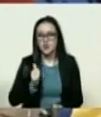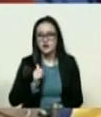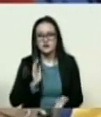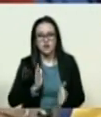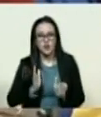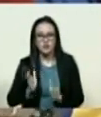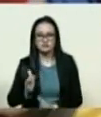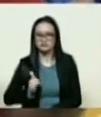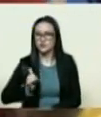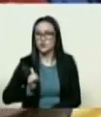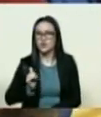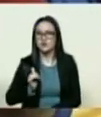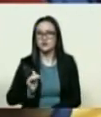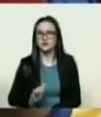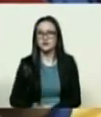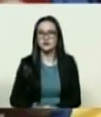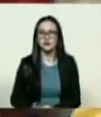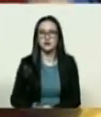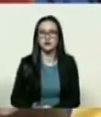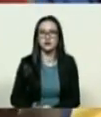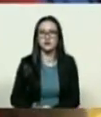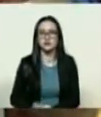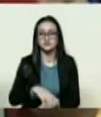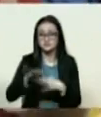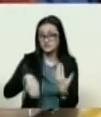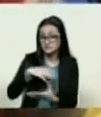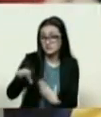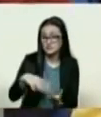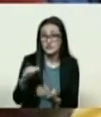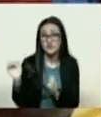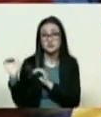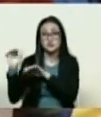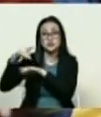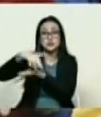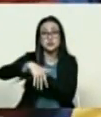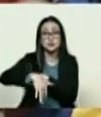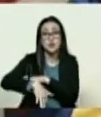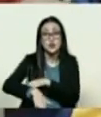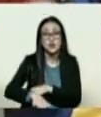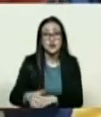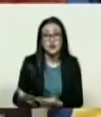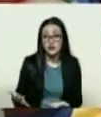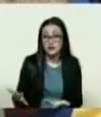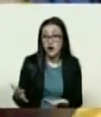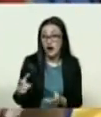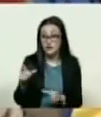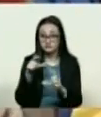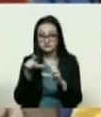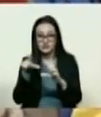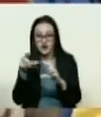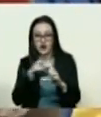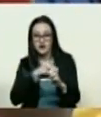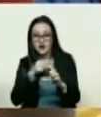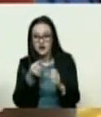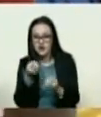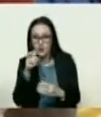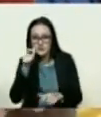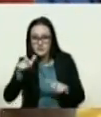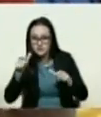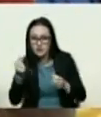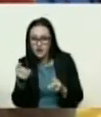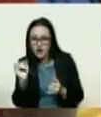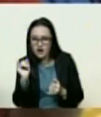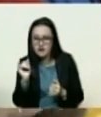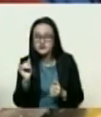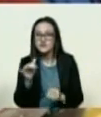eventualidad. Por ejemplo, un desastre natural, inundaciones, nosotros sabemos quién tenemos en esos sectores. Y por